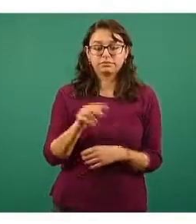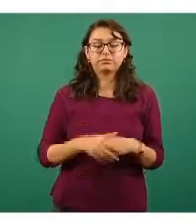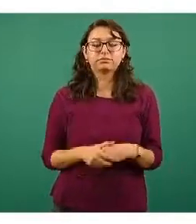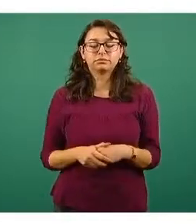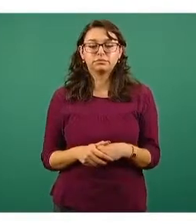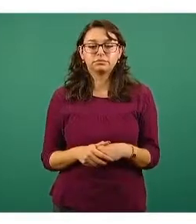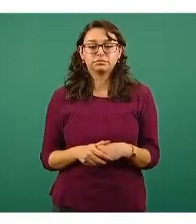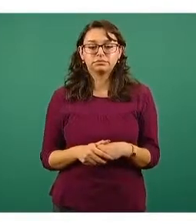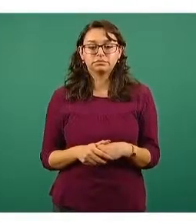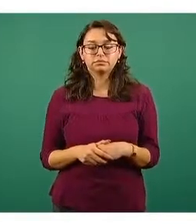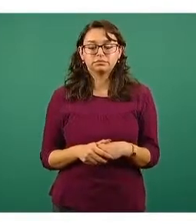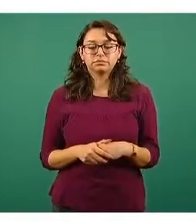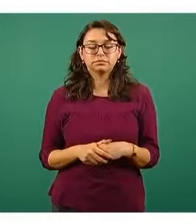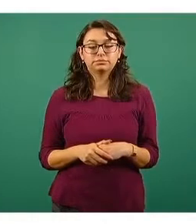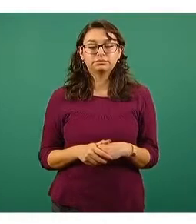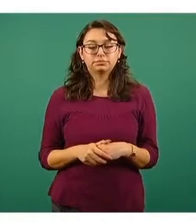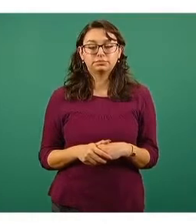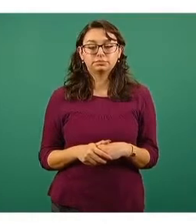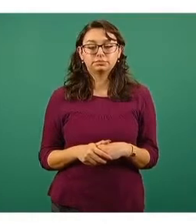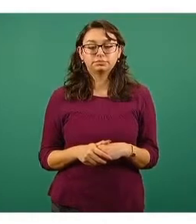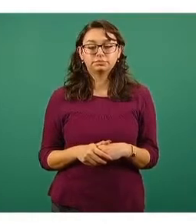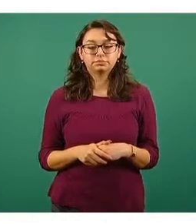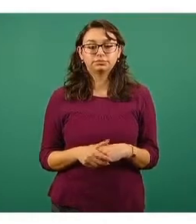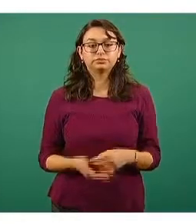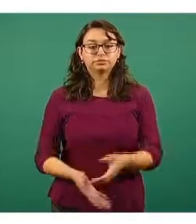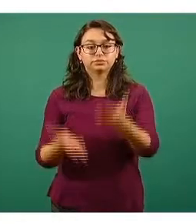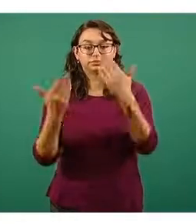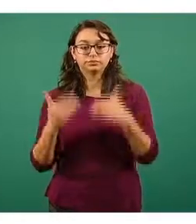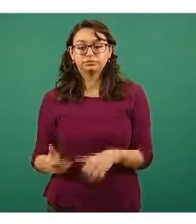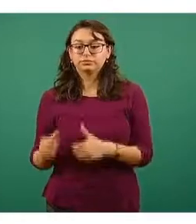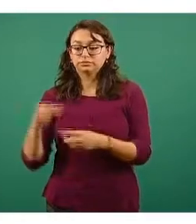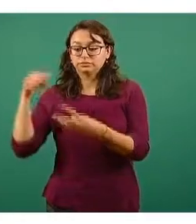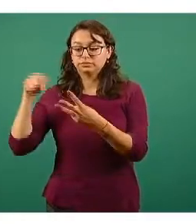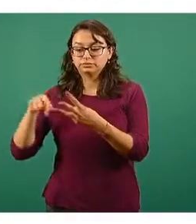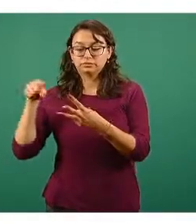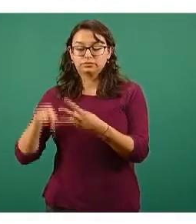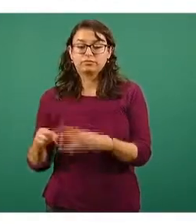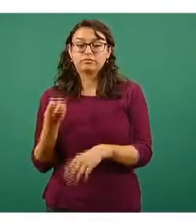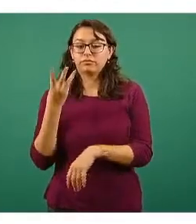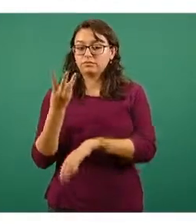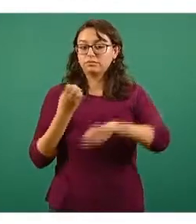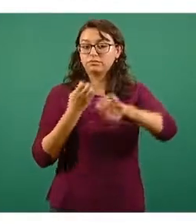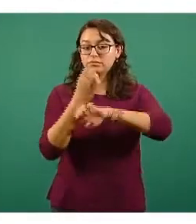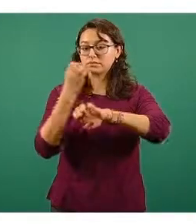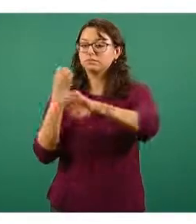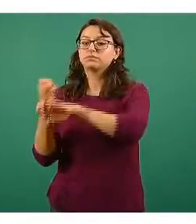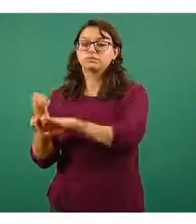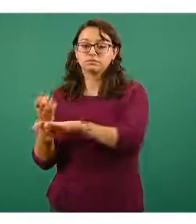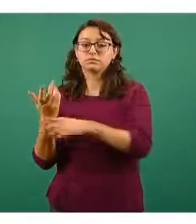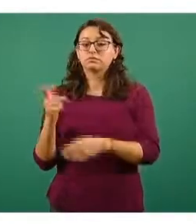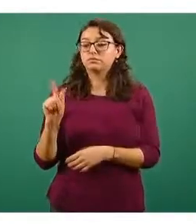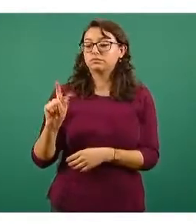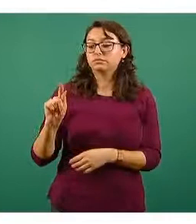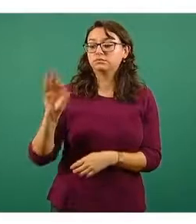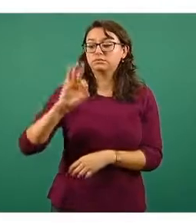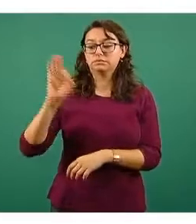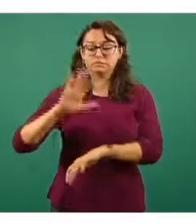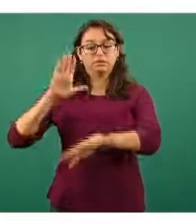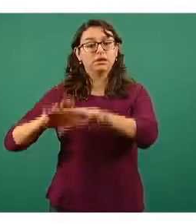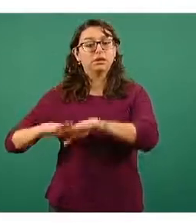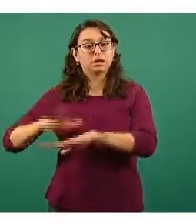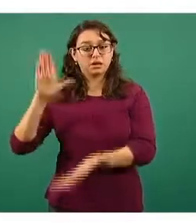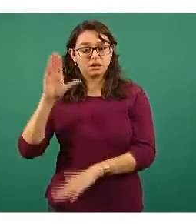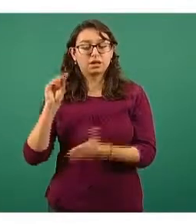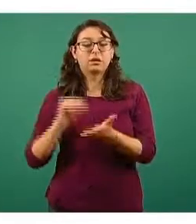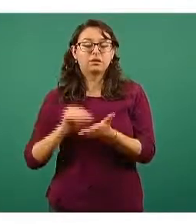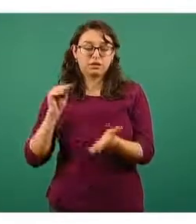descendente en el recuadro del lado derecho, y las 3 entidades que continúan todavía por encima del 70%,